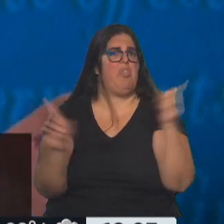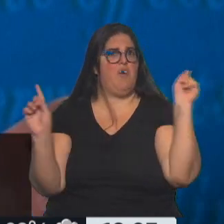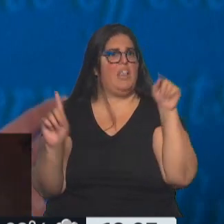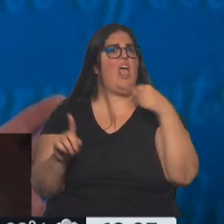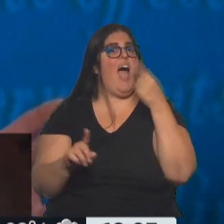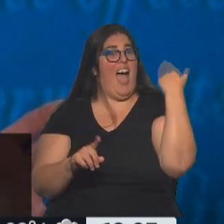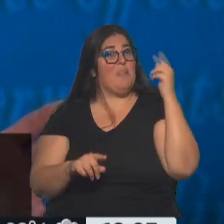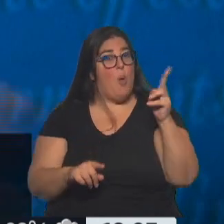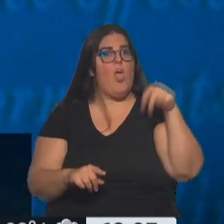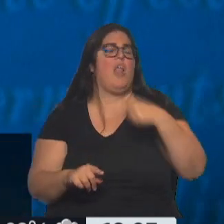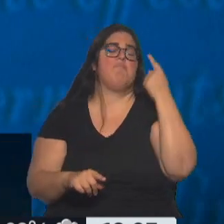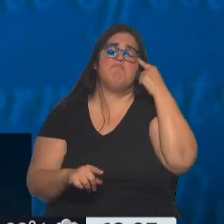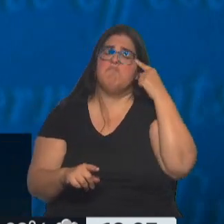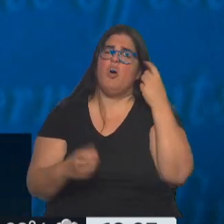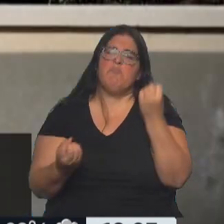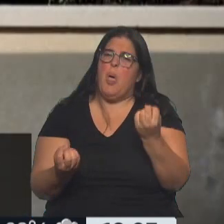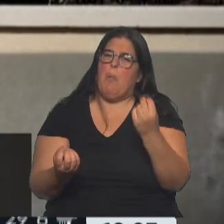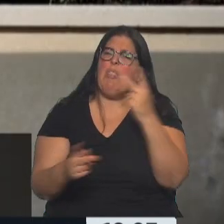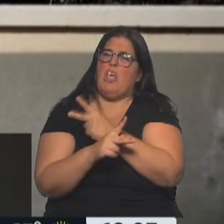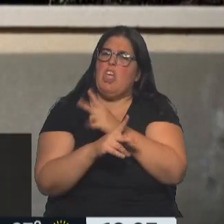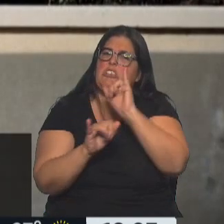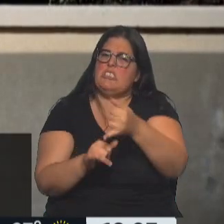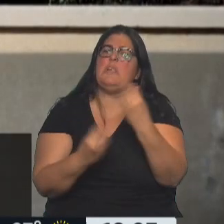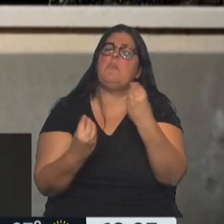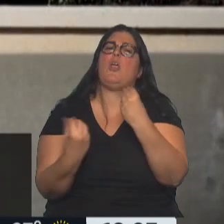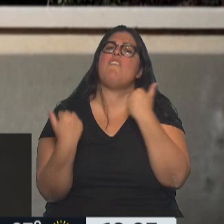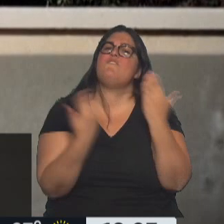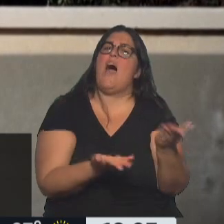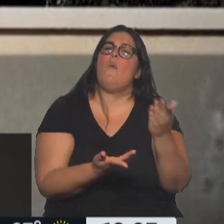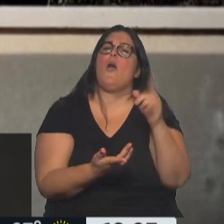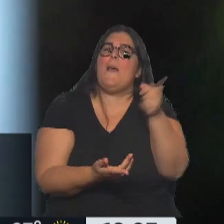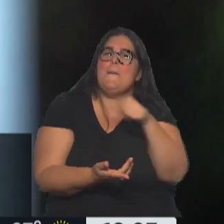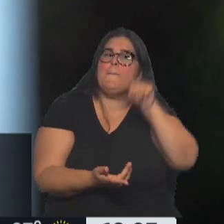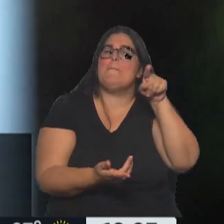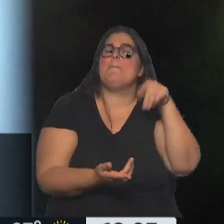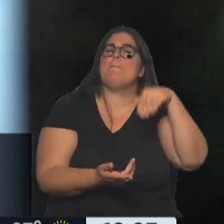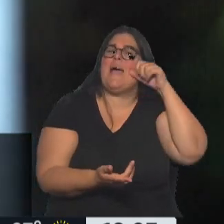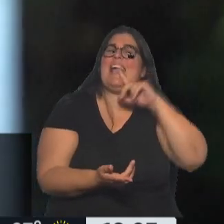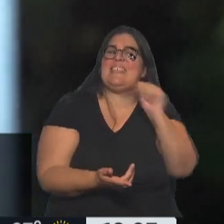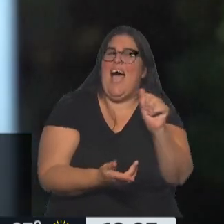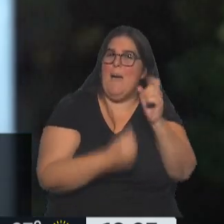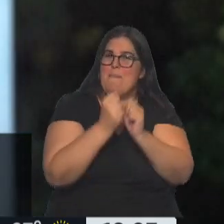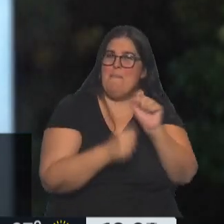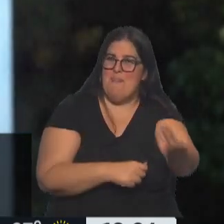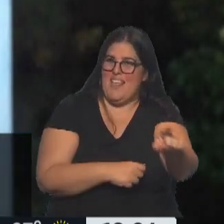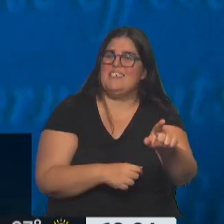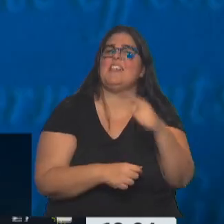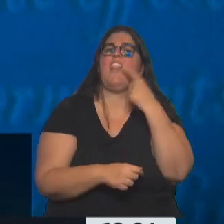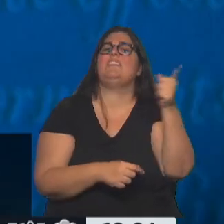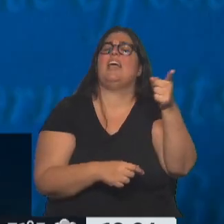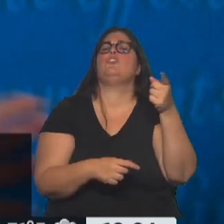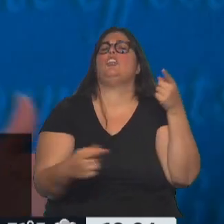TikTok, principalmente porque eso favorecería al grupo Meta, propietario de Instagram y Facebook, a los que llamó enemigos del